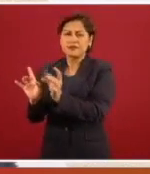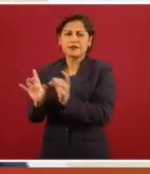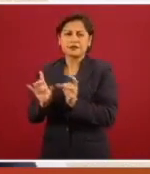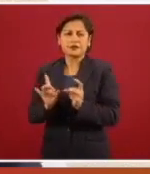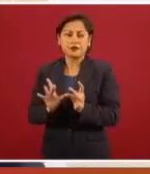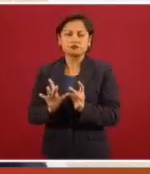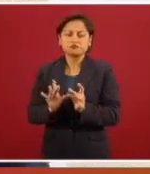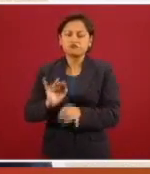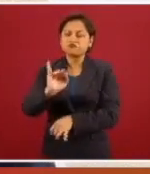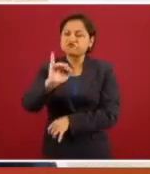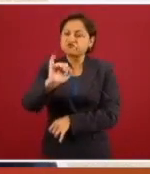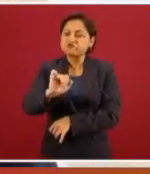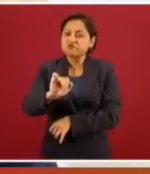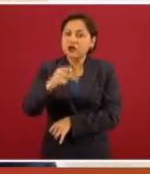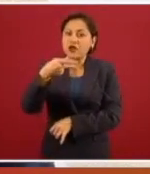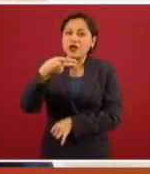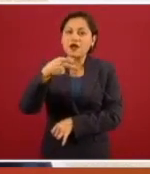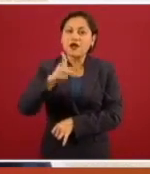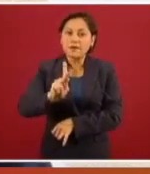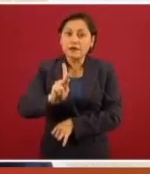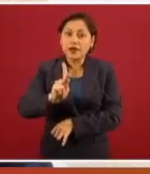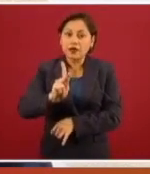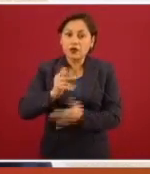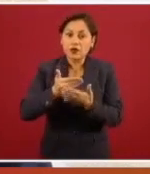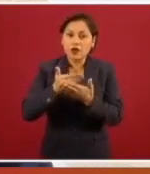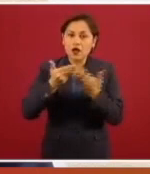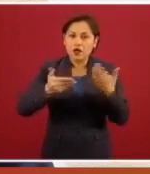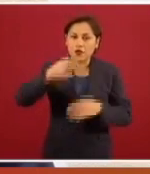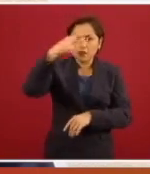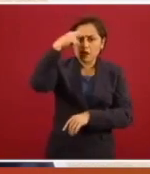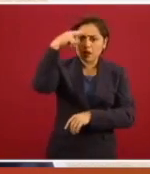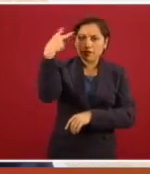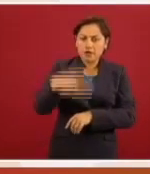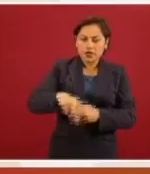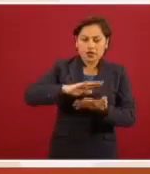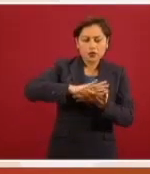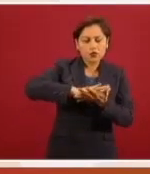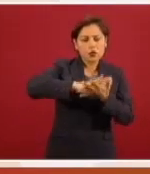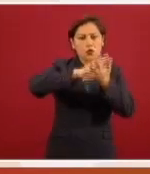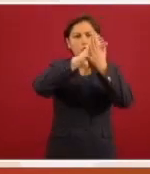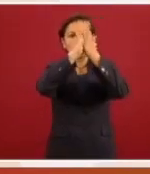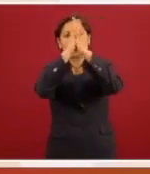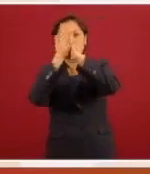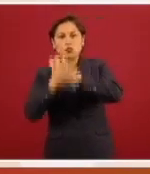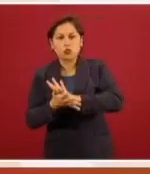detendrá la transformación de México. Reitero,